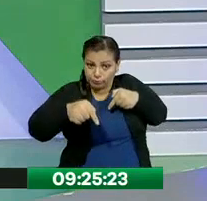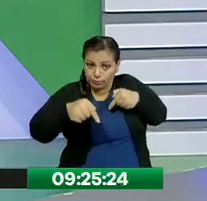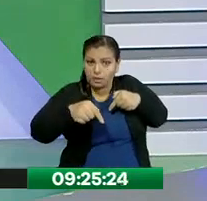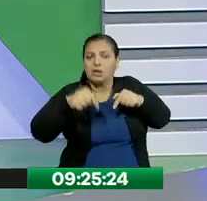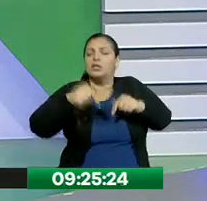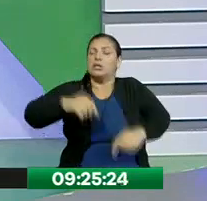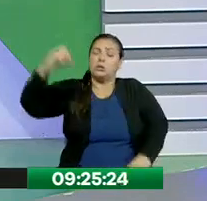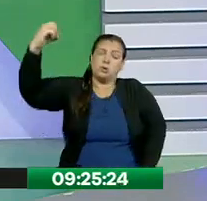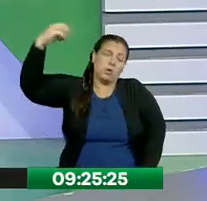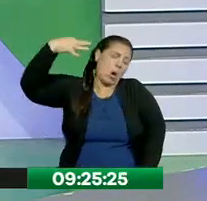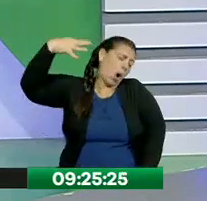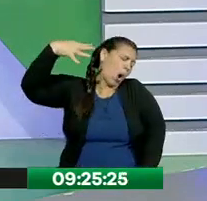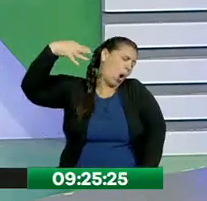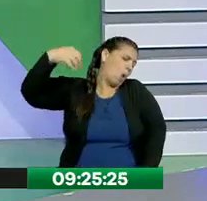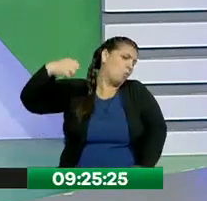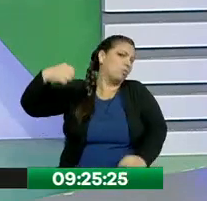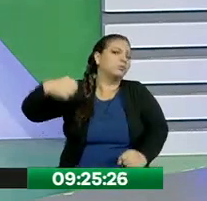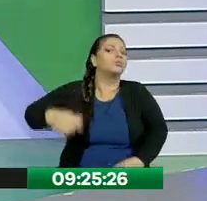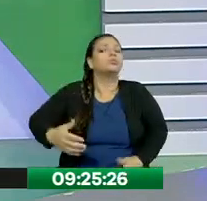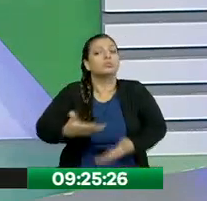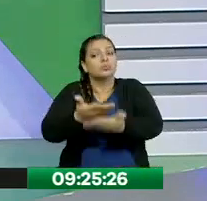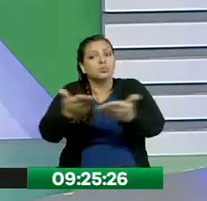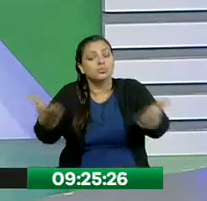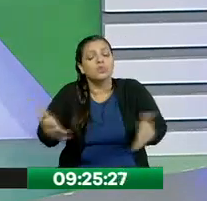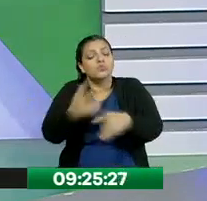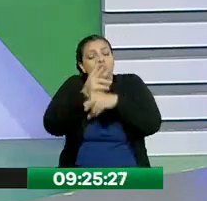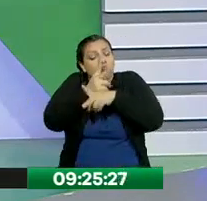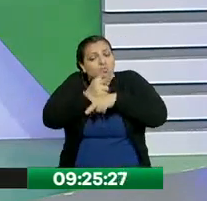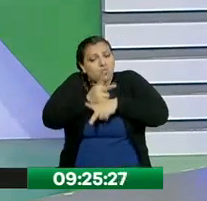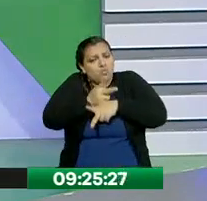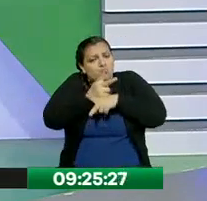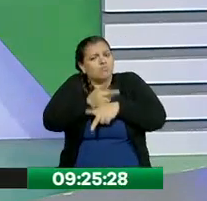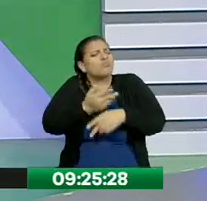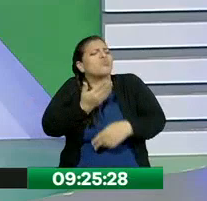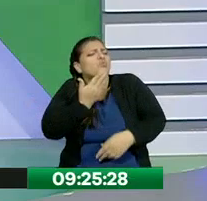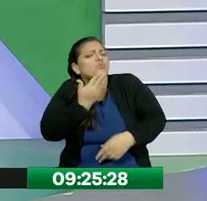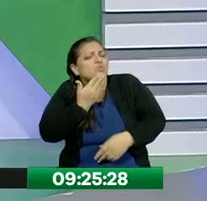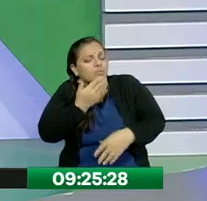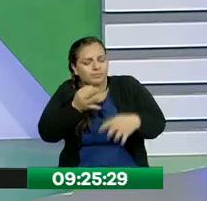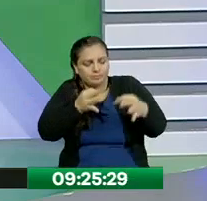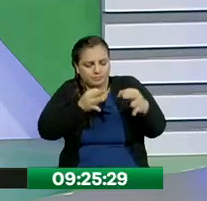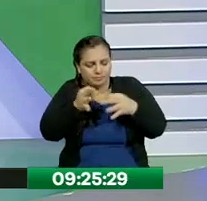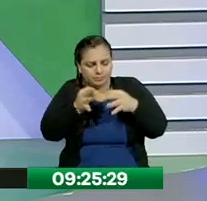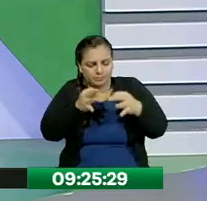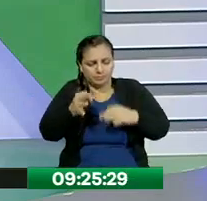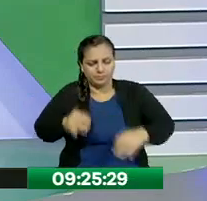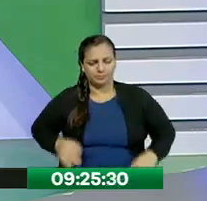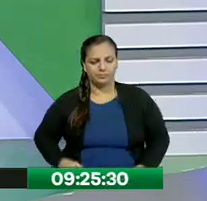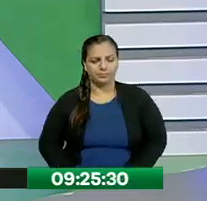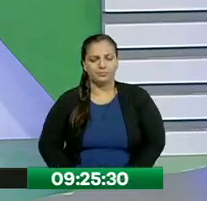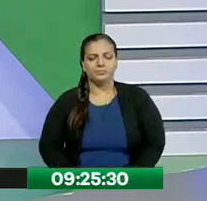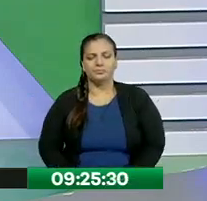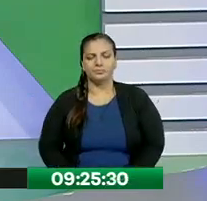ello aconsejan tomar precauciones que a continuación se las detallamos completamente en este informe.